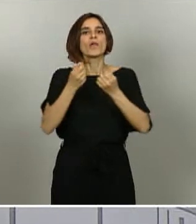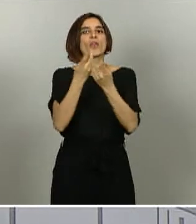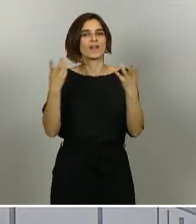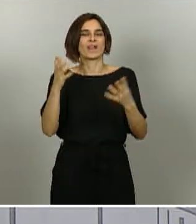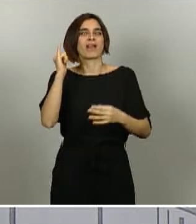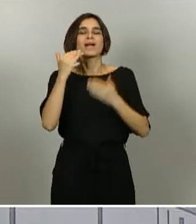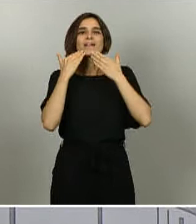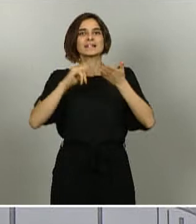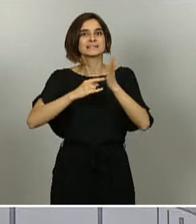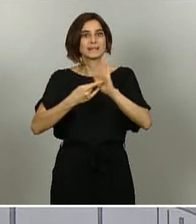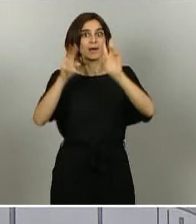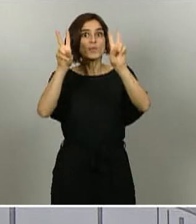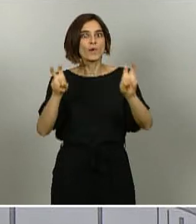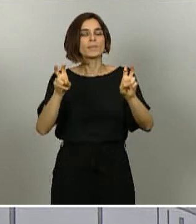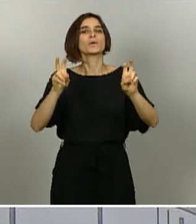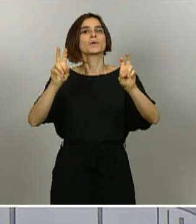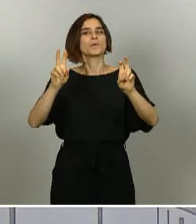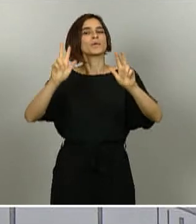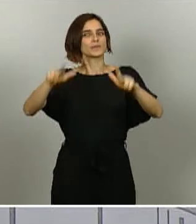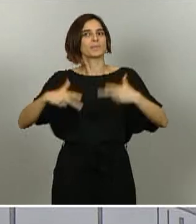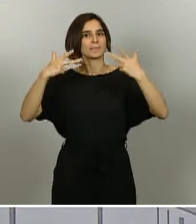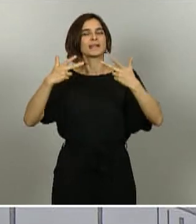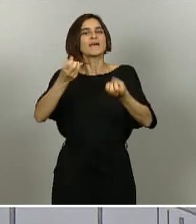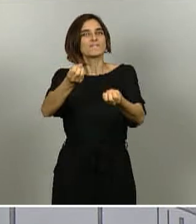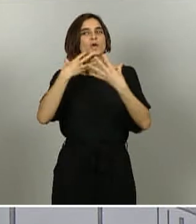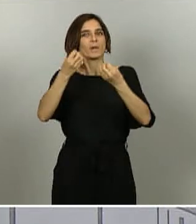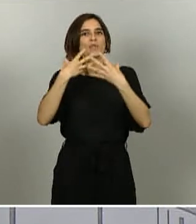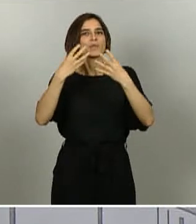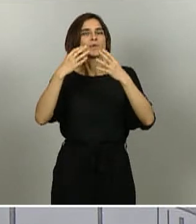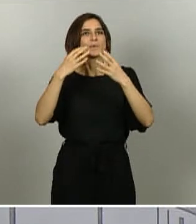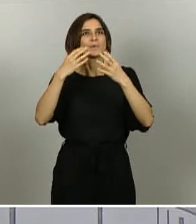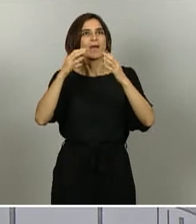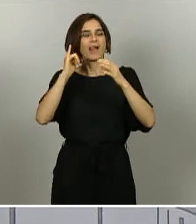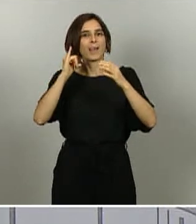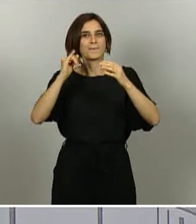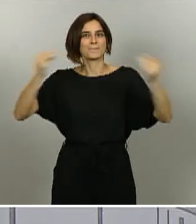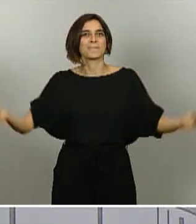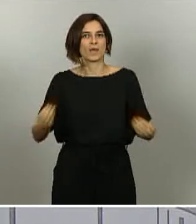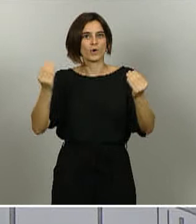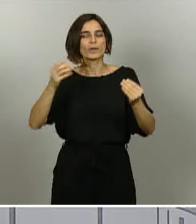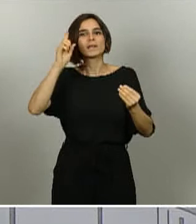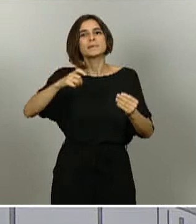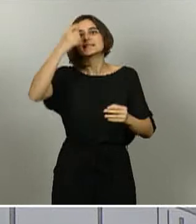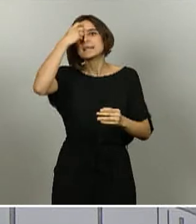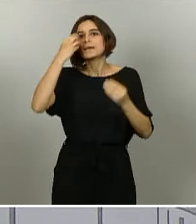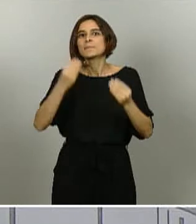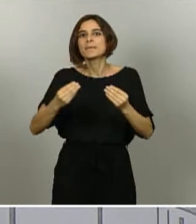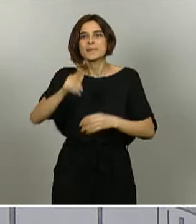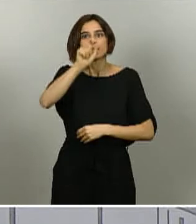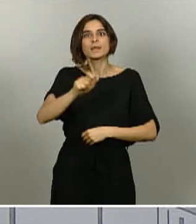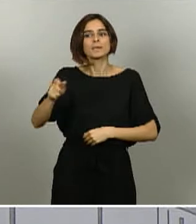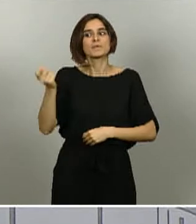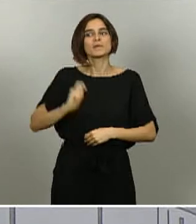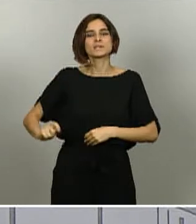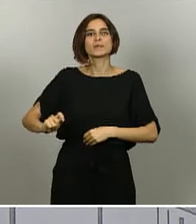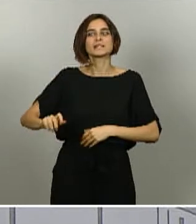información algo mejor, sobre todo relacionado con cuándo y cómo se han infectado estos sanitarios. Ustedes saben que los sanitarios